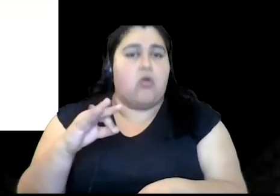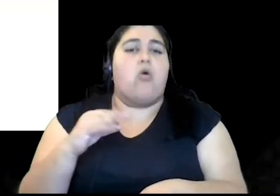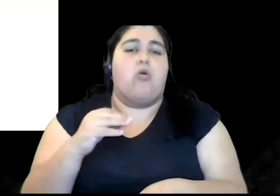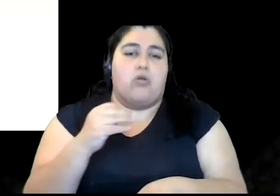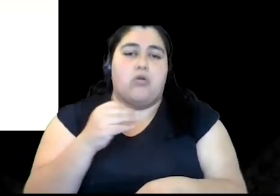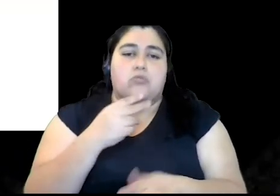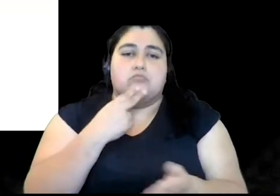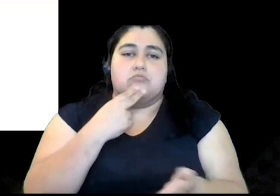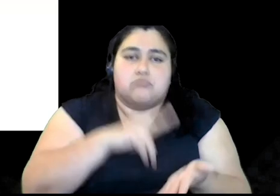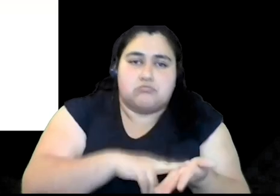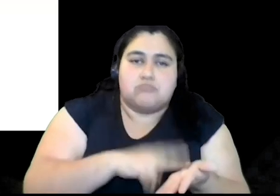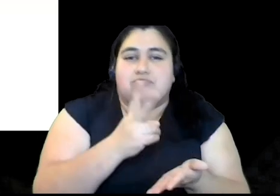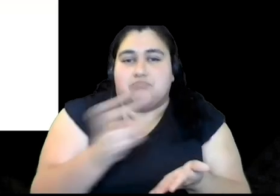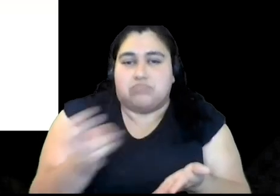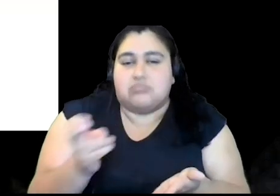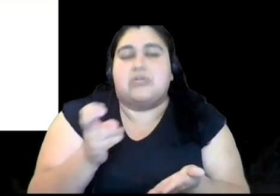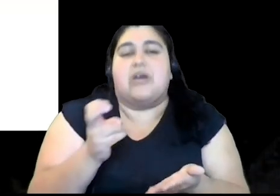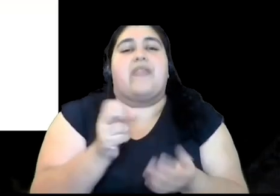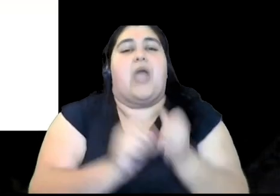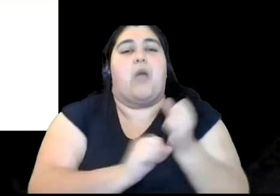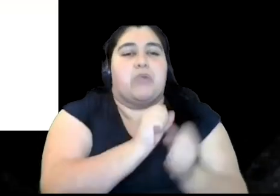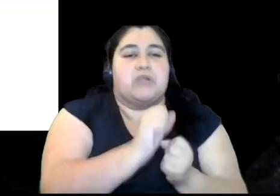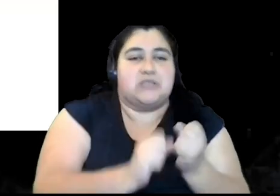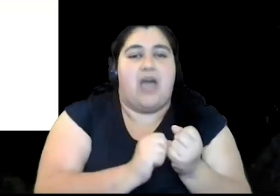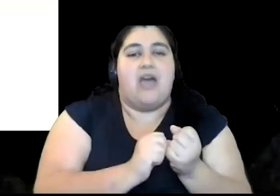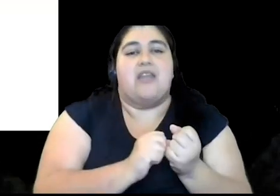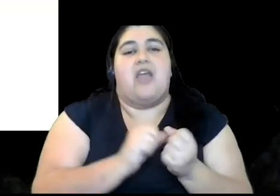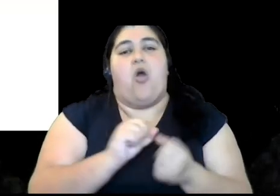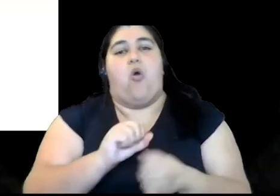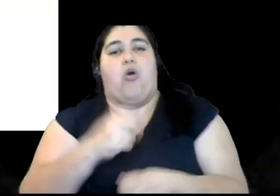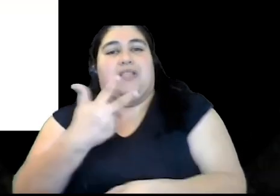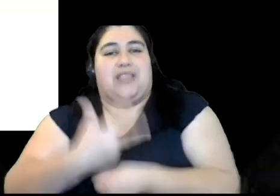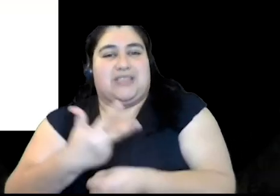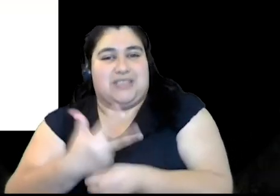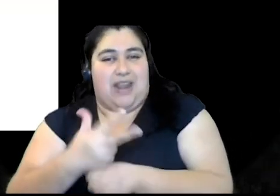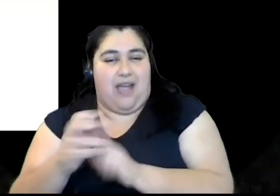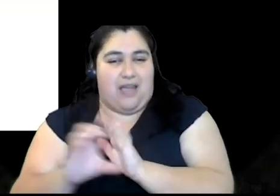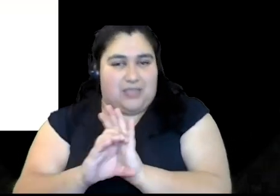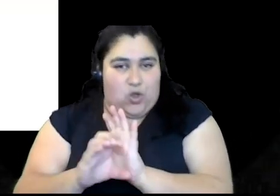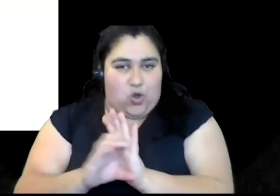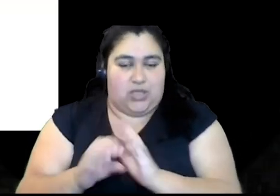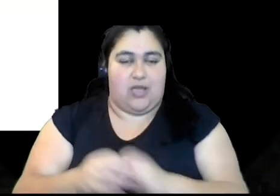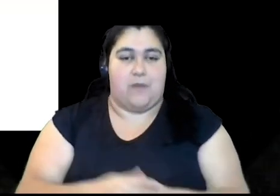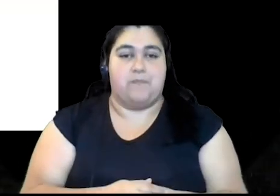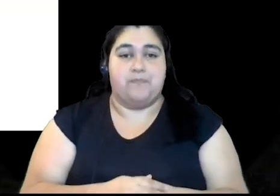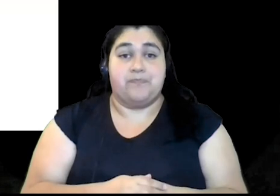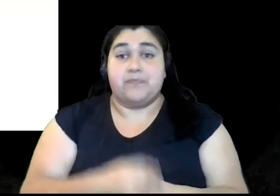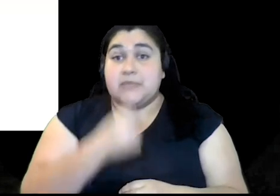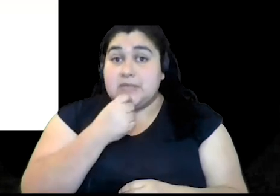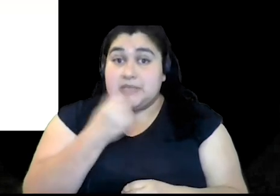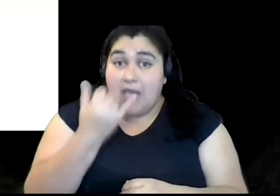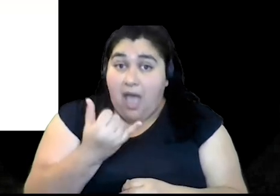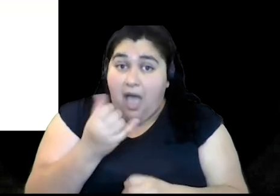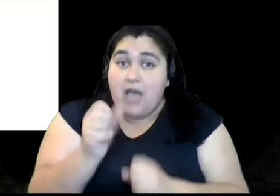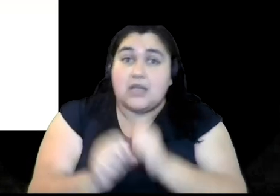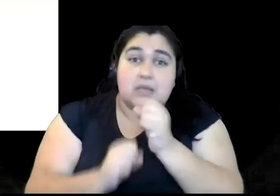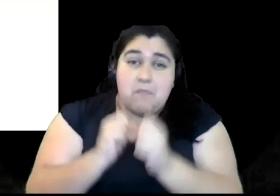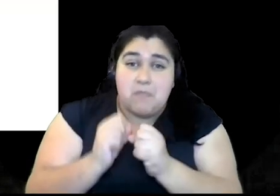empresarias, rentas de tercera categoría. Y si tiene rentas empresarias, tiene que hacer